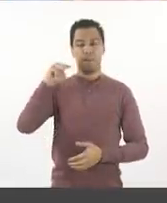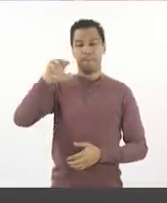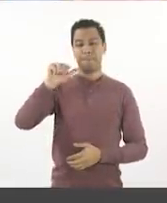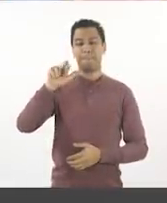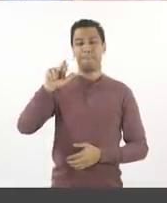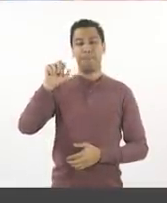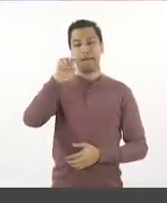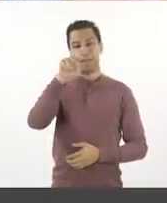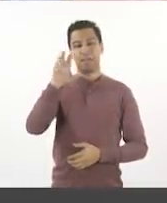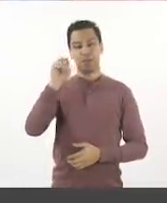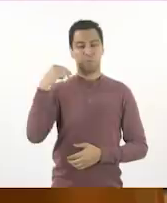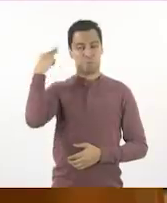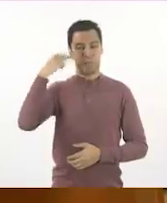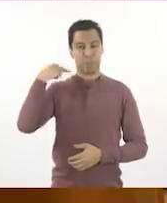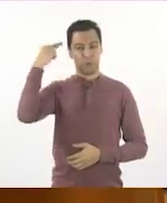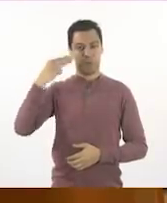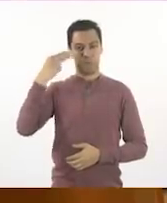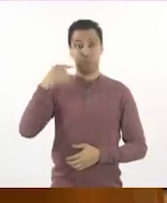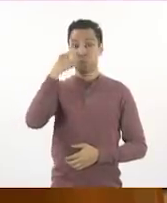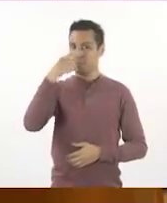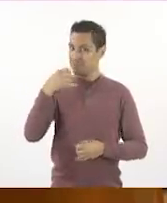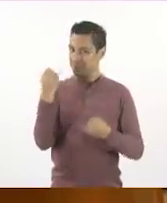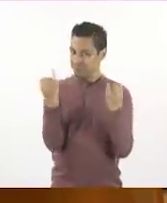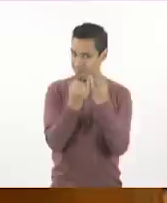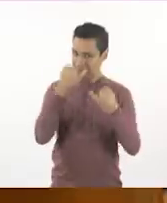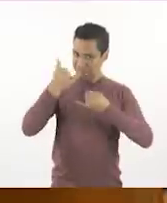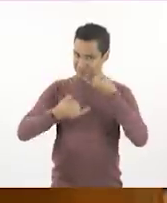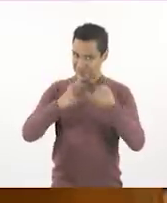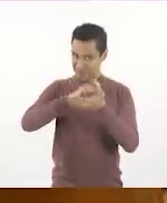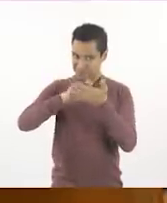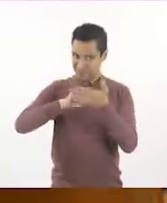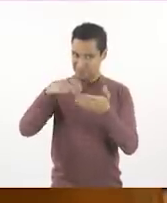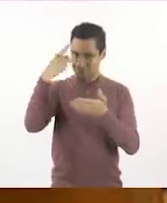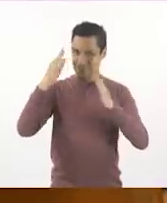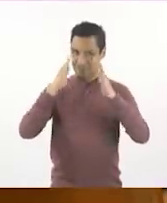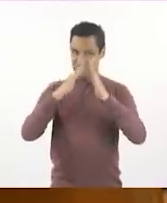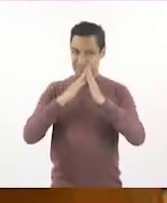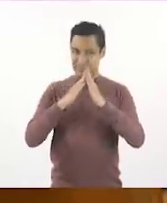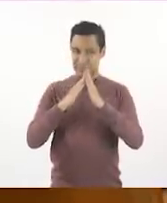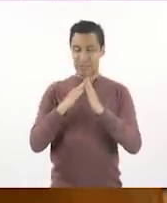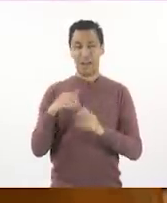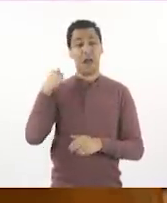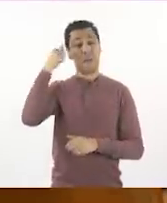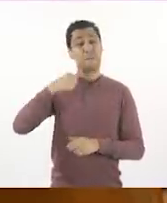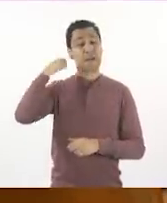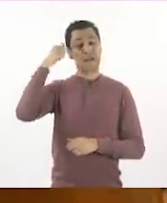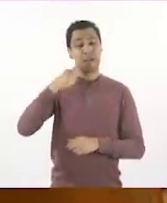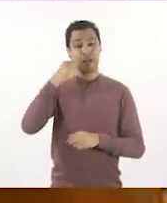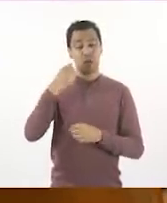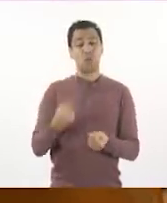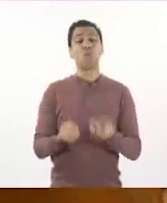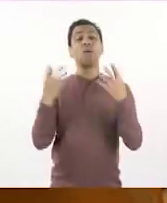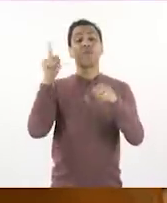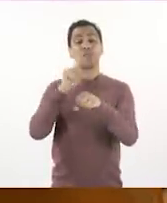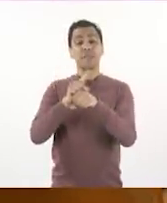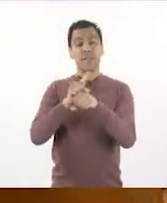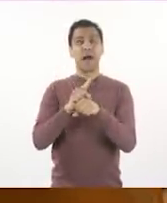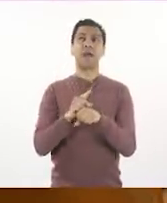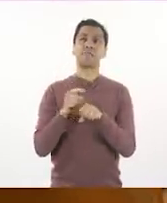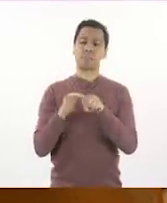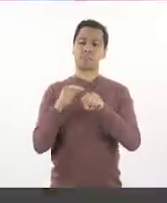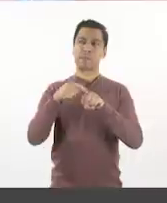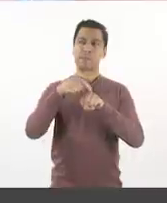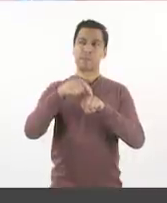niños, vayan ustedes haciendo este truco en su casa. Abril. Abril. Abril tiene nada más 30 días. Ok, lo anotamos en